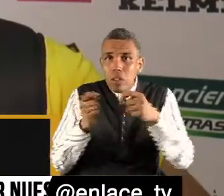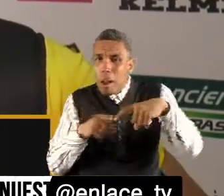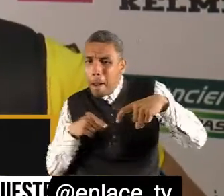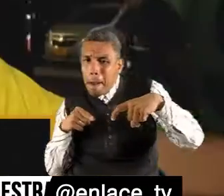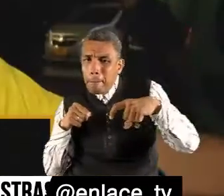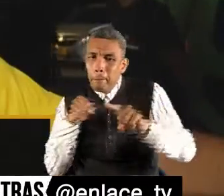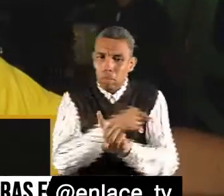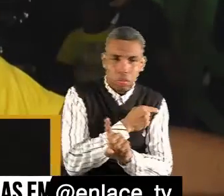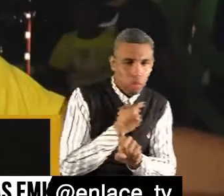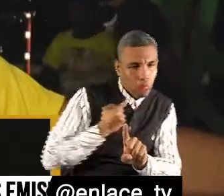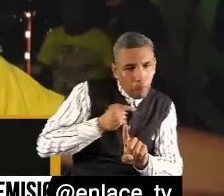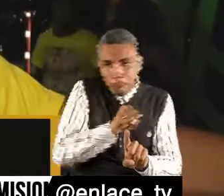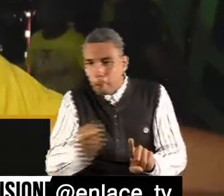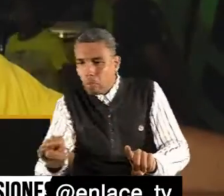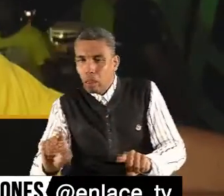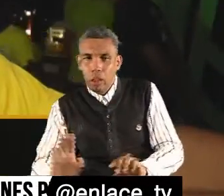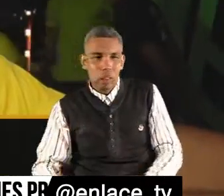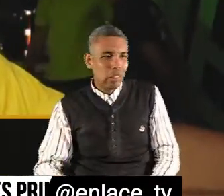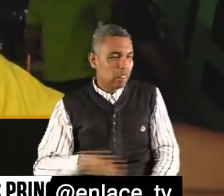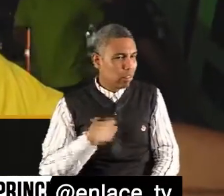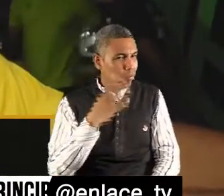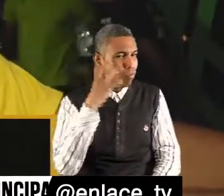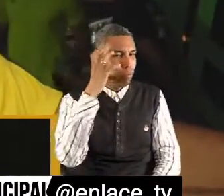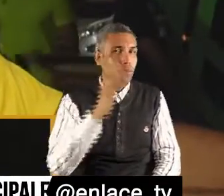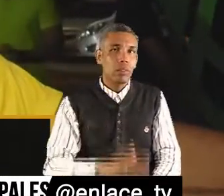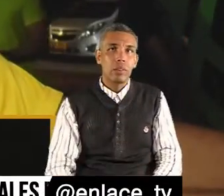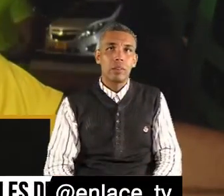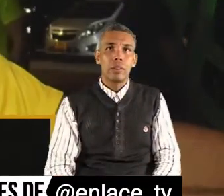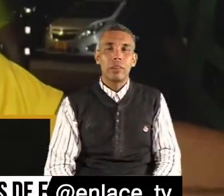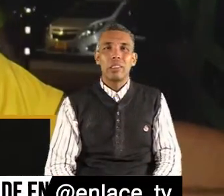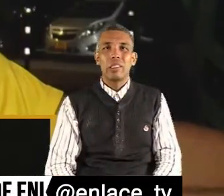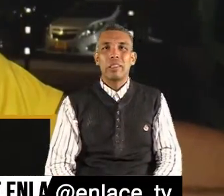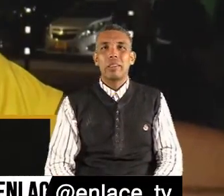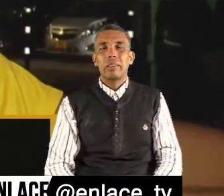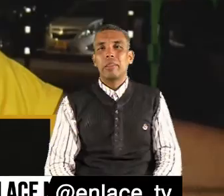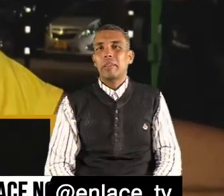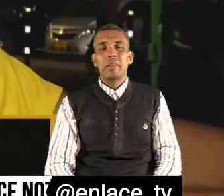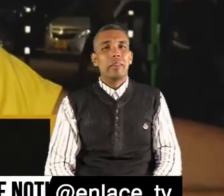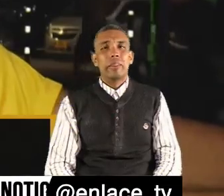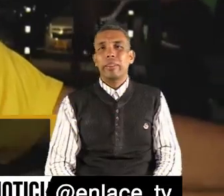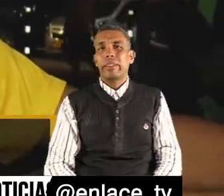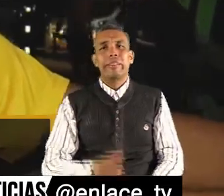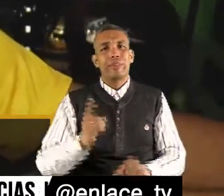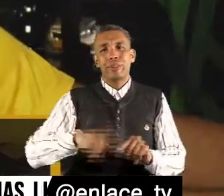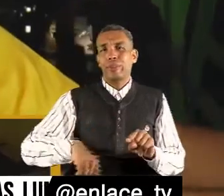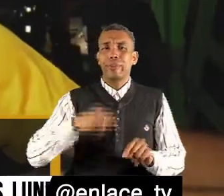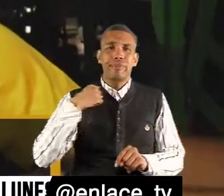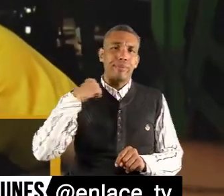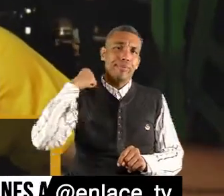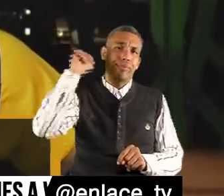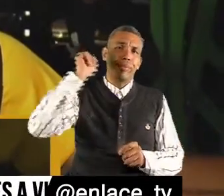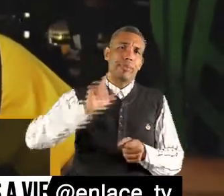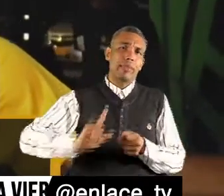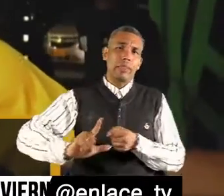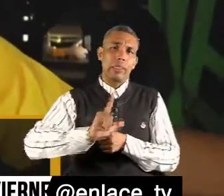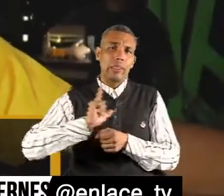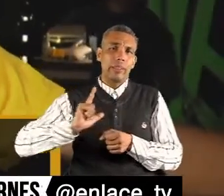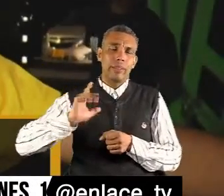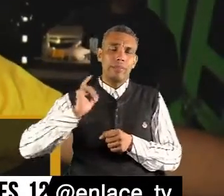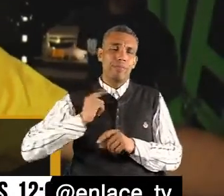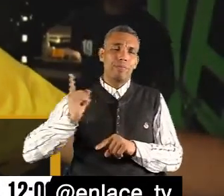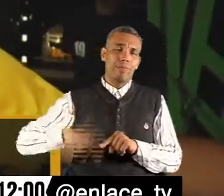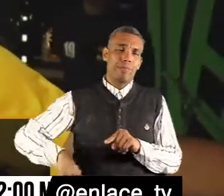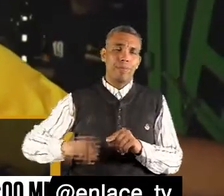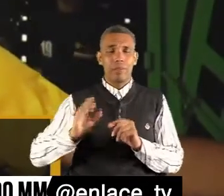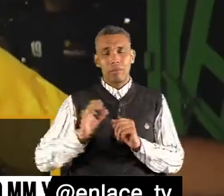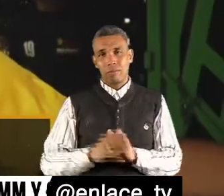un poco de rabia. Tenemos que, de local tenemos que ganar, no hemos podido celebrar la victoria por la liga. Y